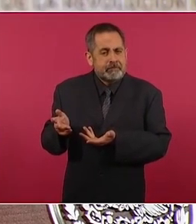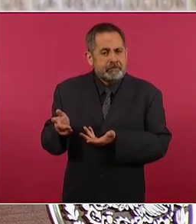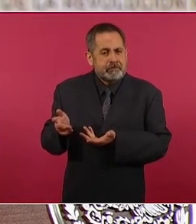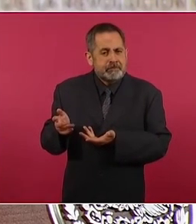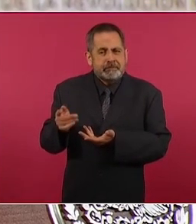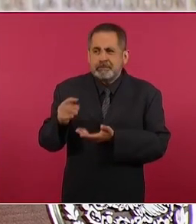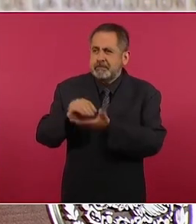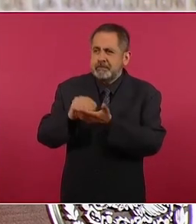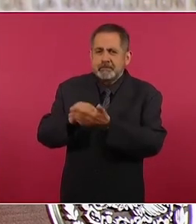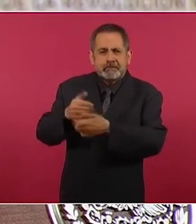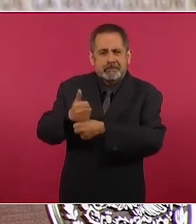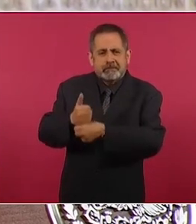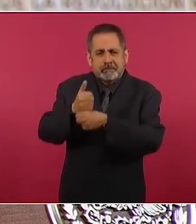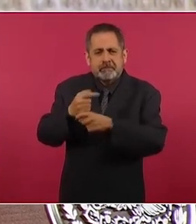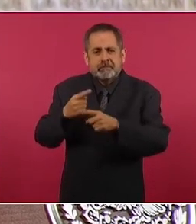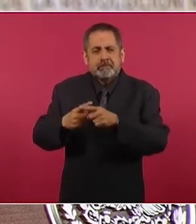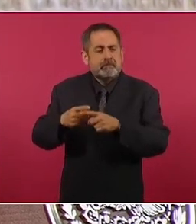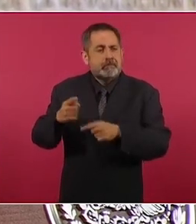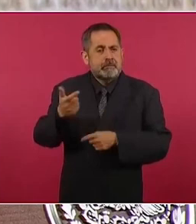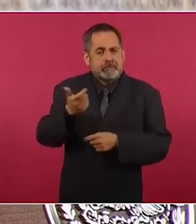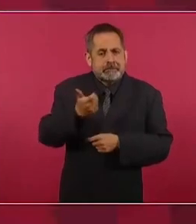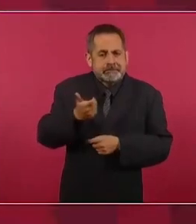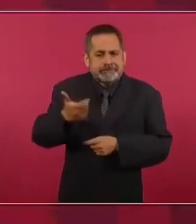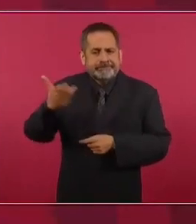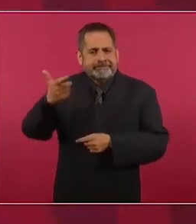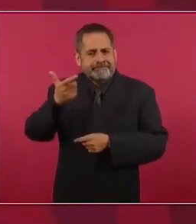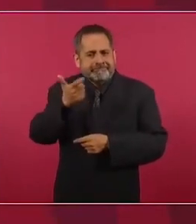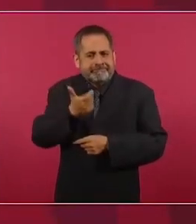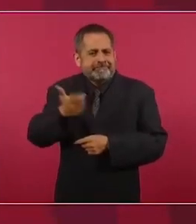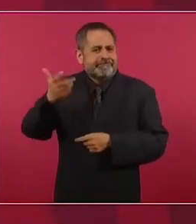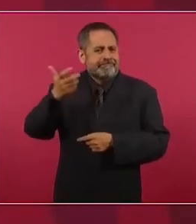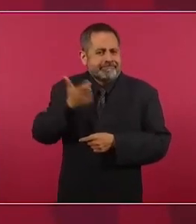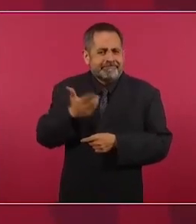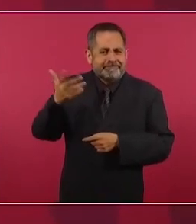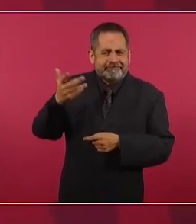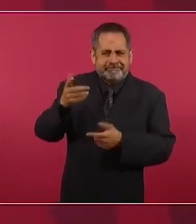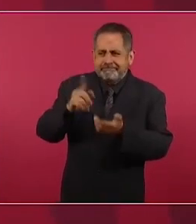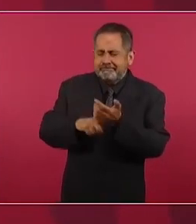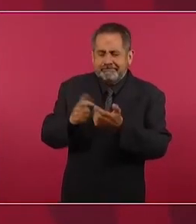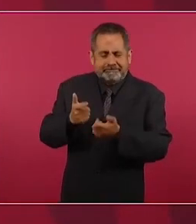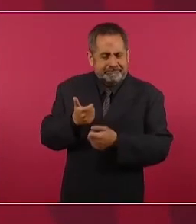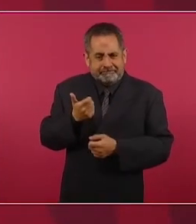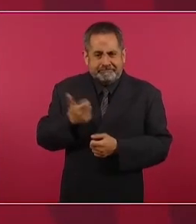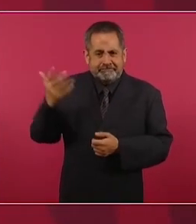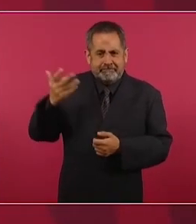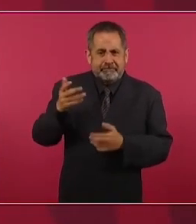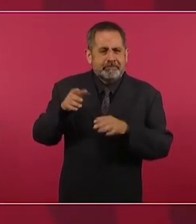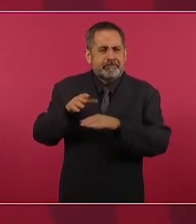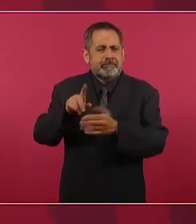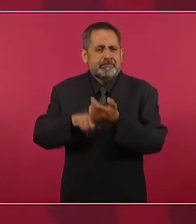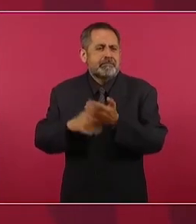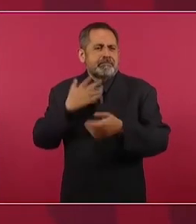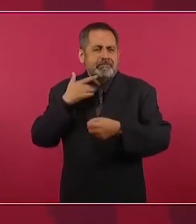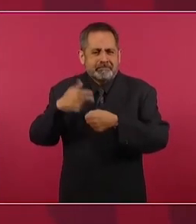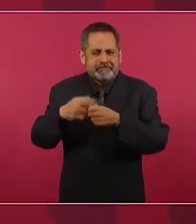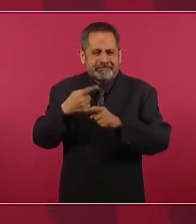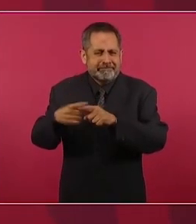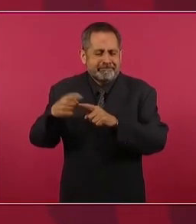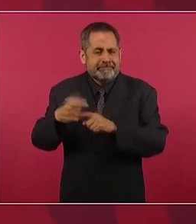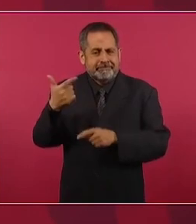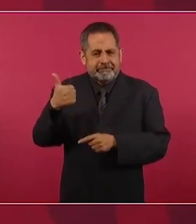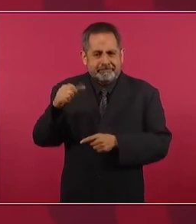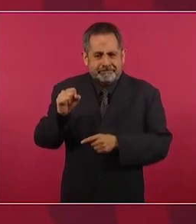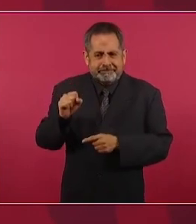por la inflación, por los incrementos en los precios de los combustibles, sobre todo del